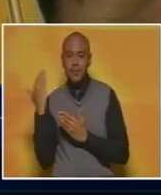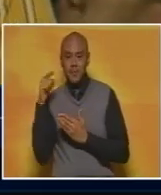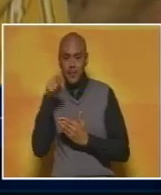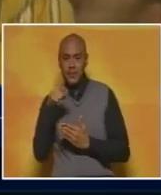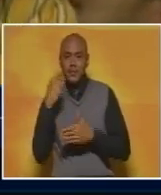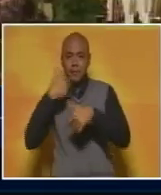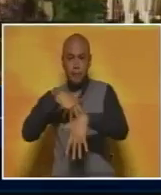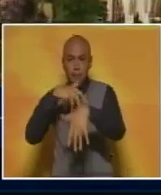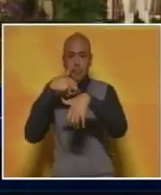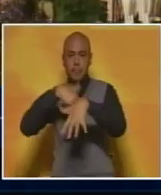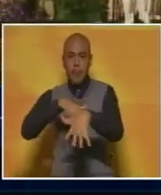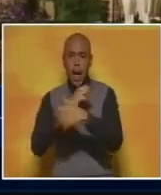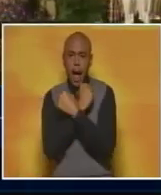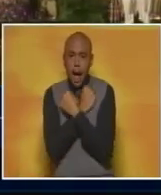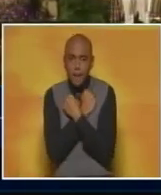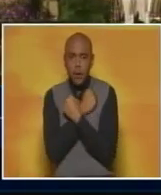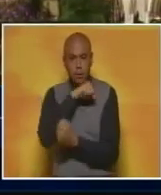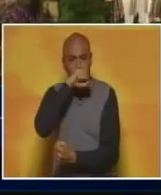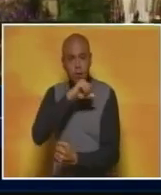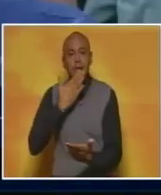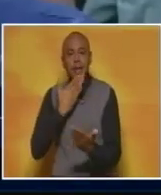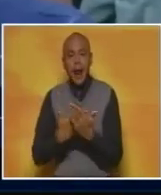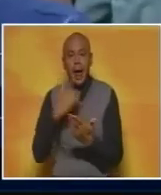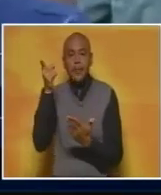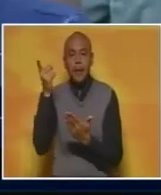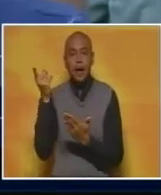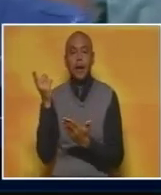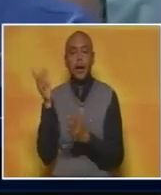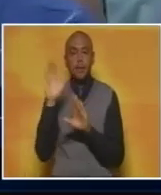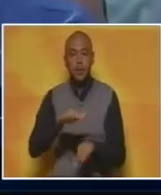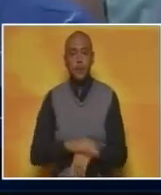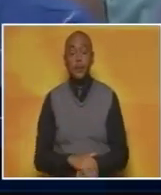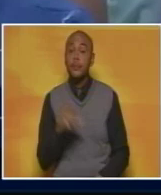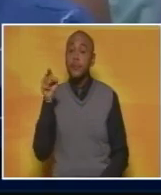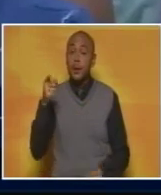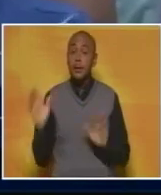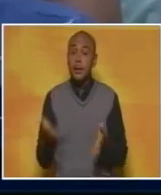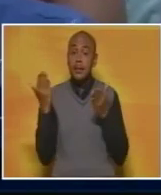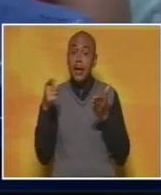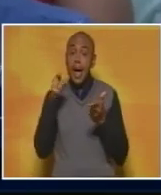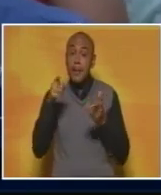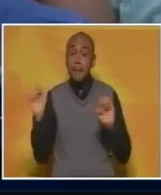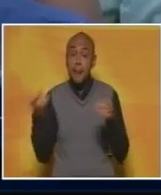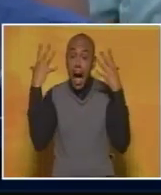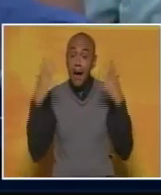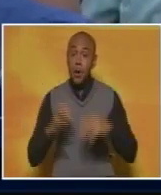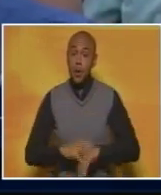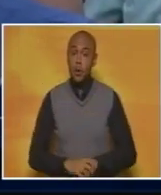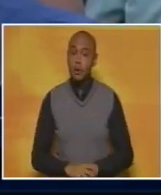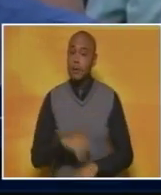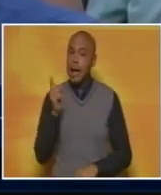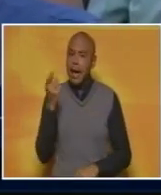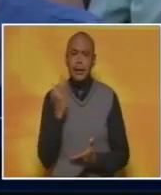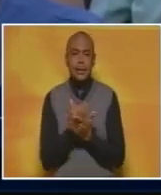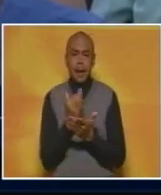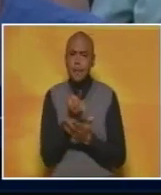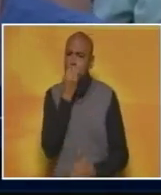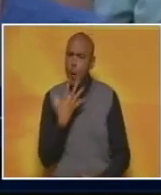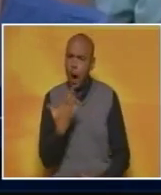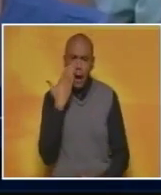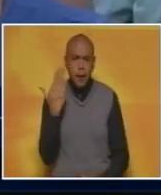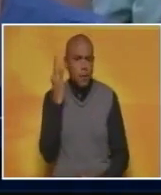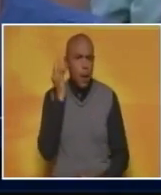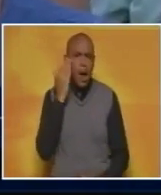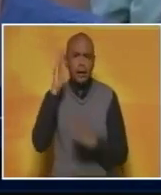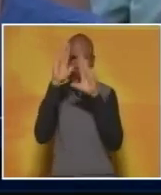le agradecen los favores concedidos. Me motiva porque ella es muy milagrosa, muy bondadosa y muy bella,